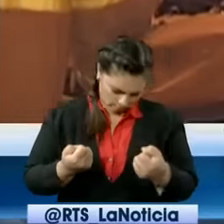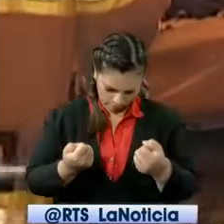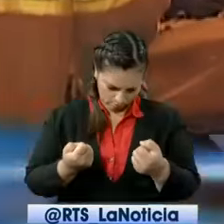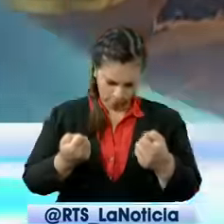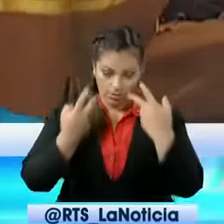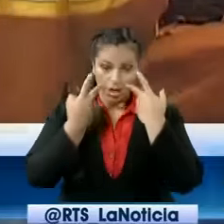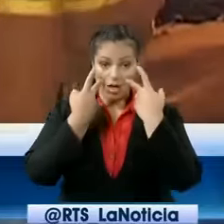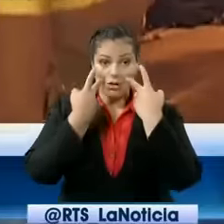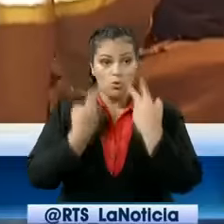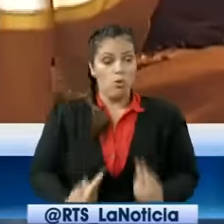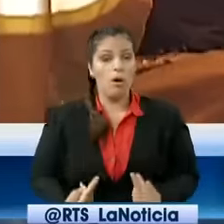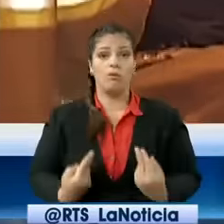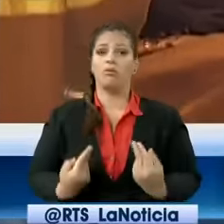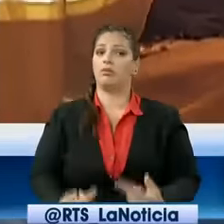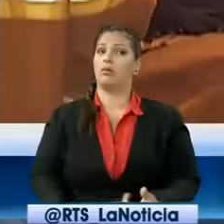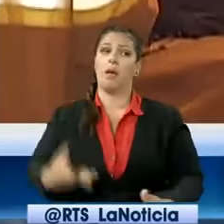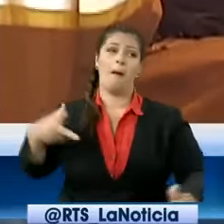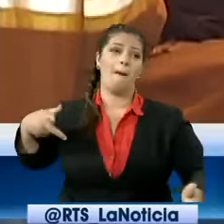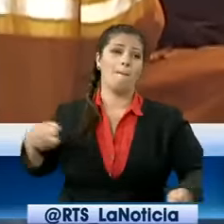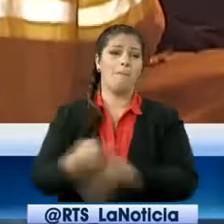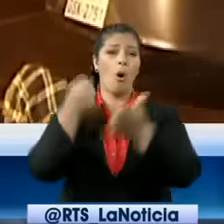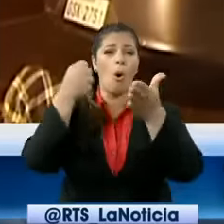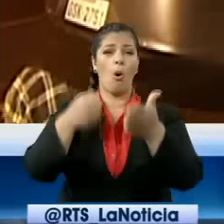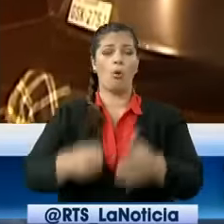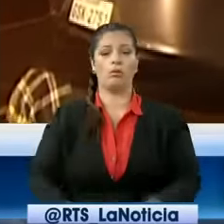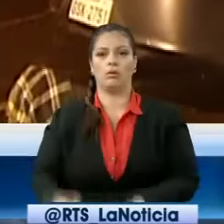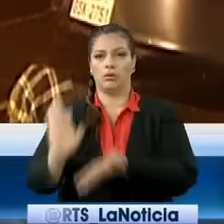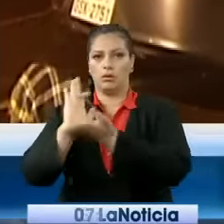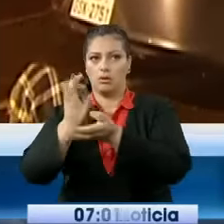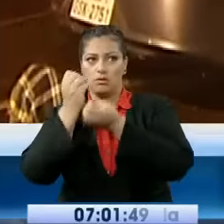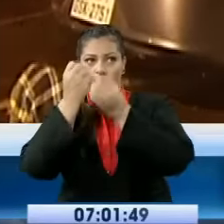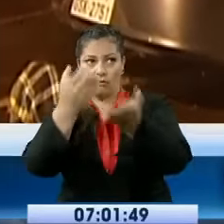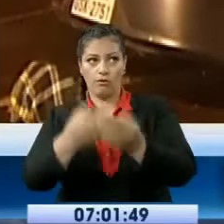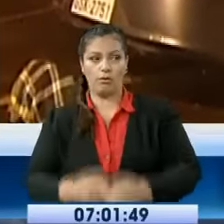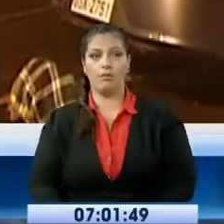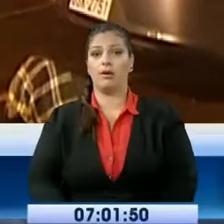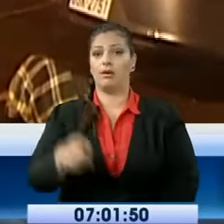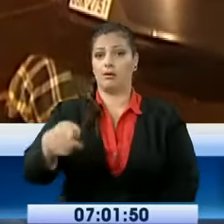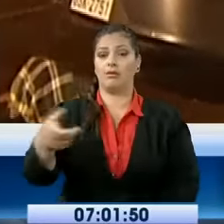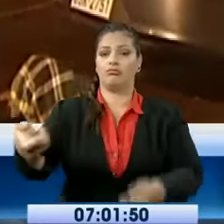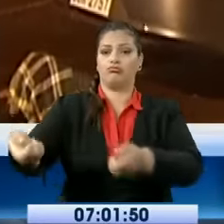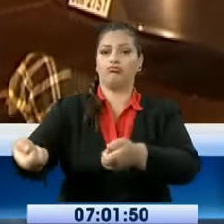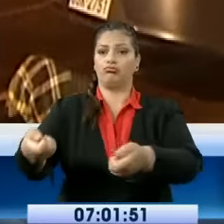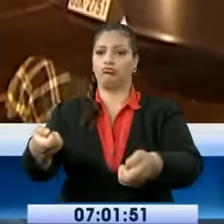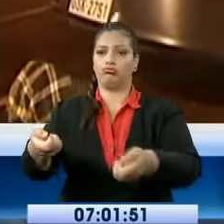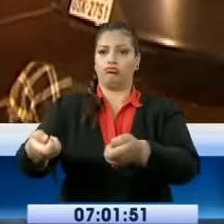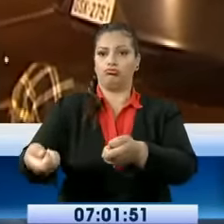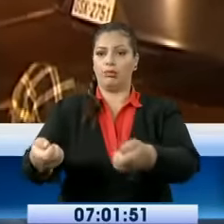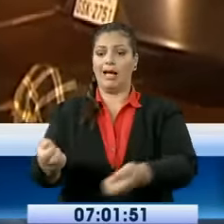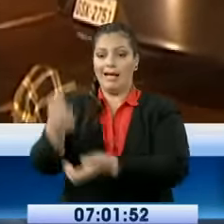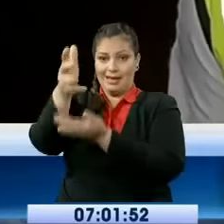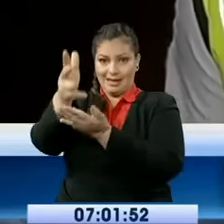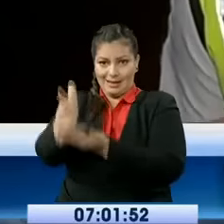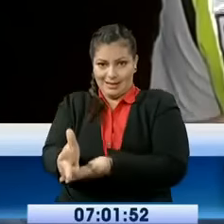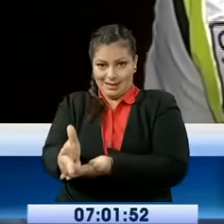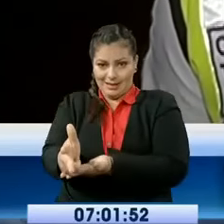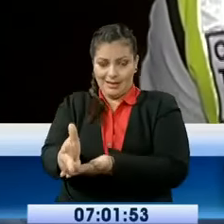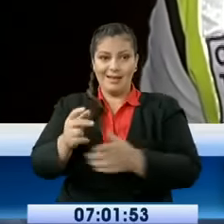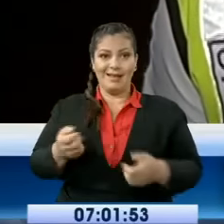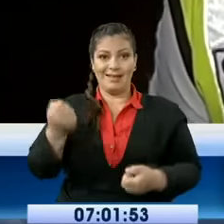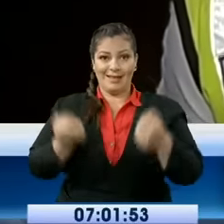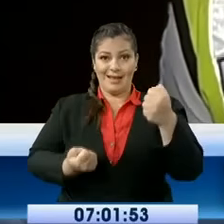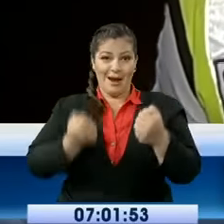a conocer que el camión se encontraba estacionado cuando el automotor lo impactó por la parte trasera. Producto del